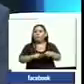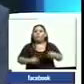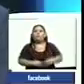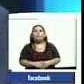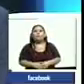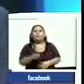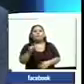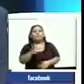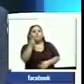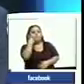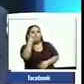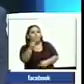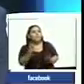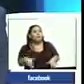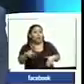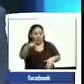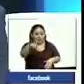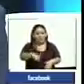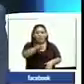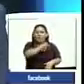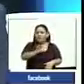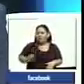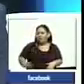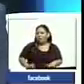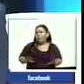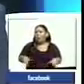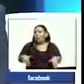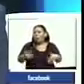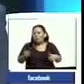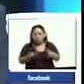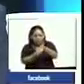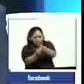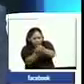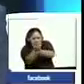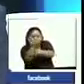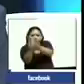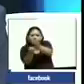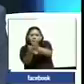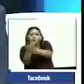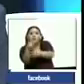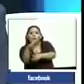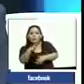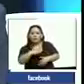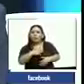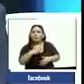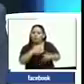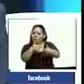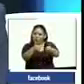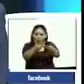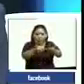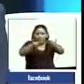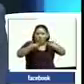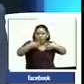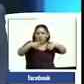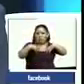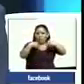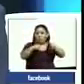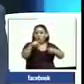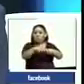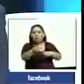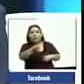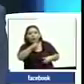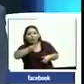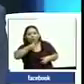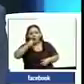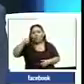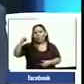bien y también le queremos contar que en El Salvador se está reproduciendo una planta que tiene grandes propiedades curativas de eso nos habla el periodista